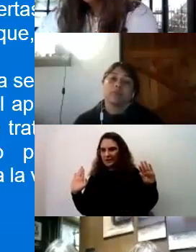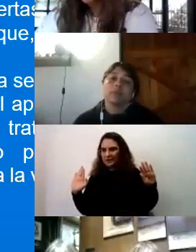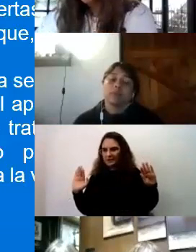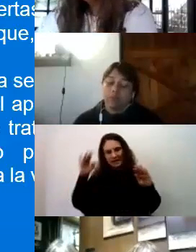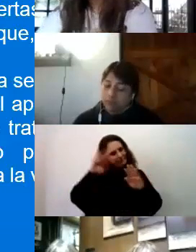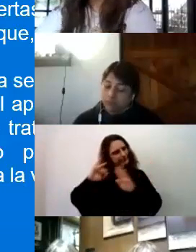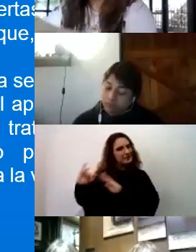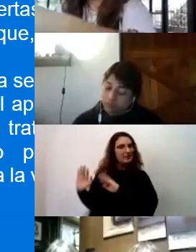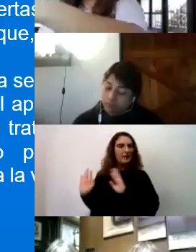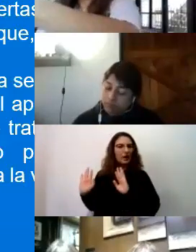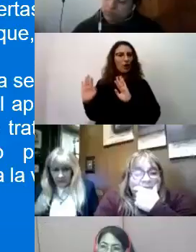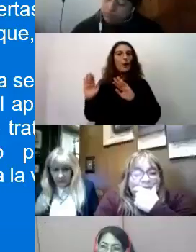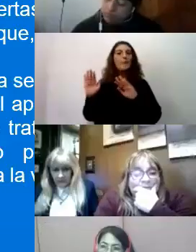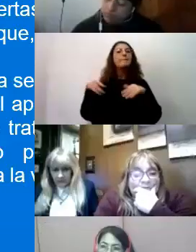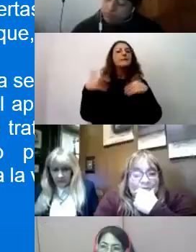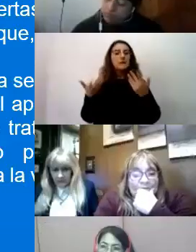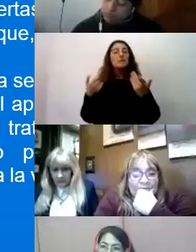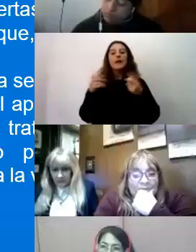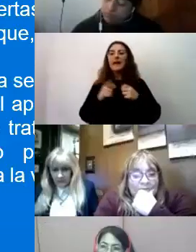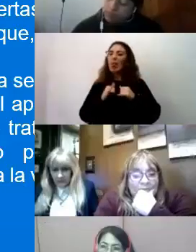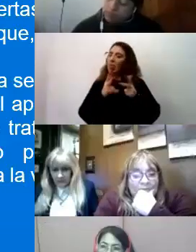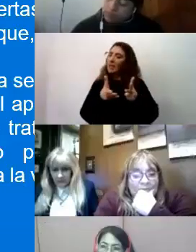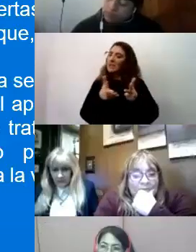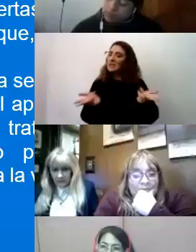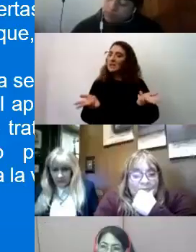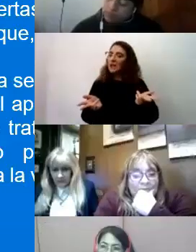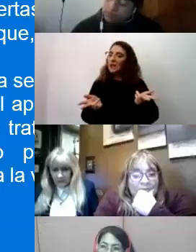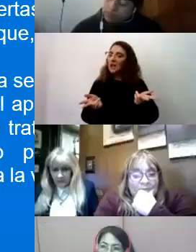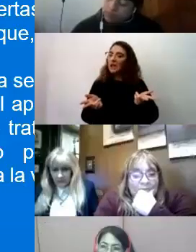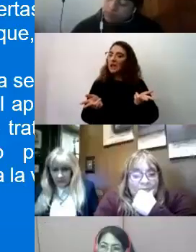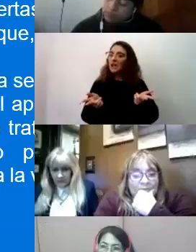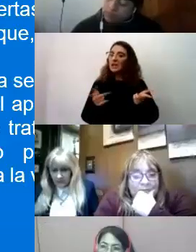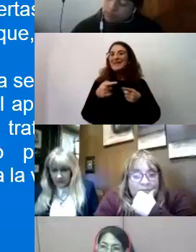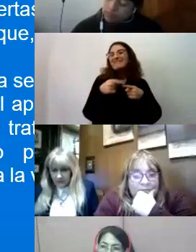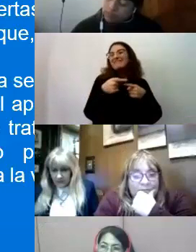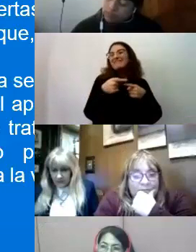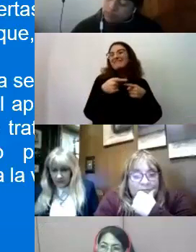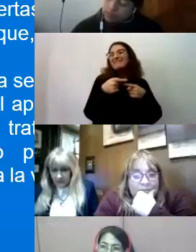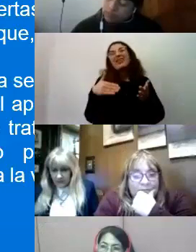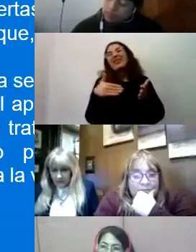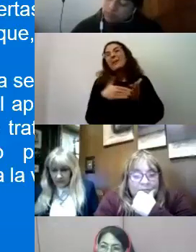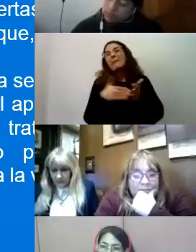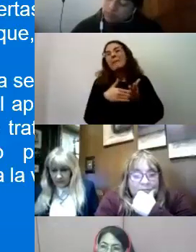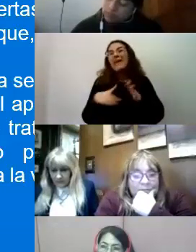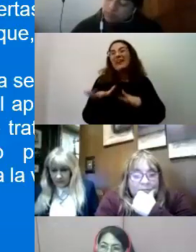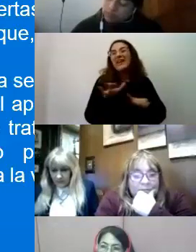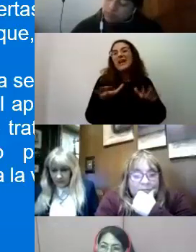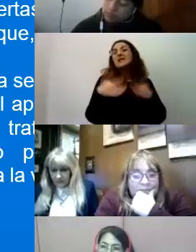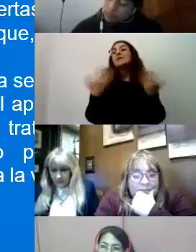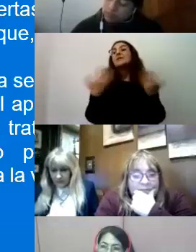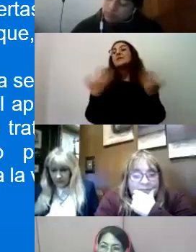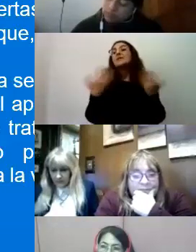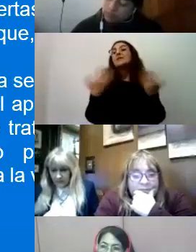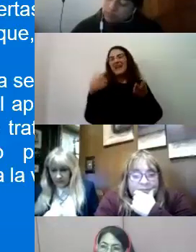embargo, también es preciso destacar que en ciertas oportunidades la Corte se exceptuó de esta regla